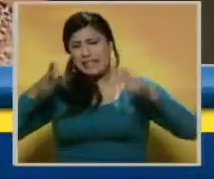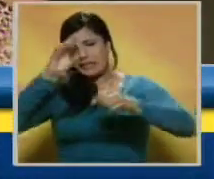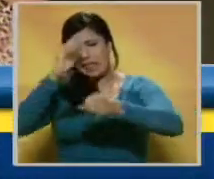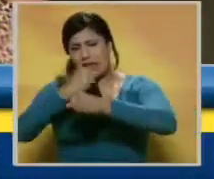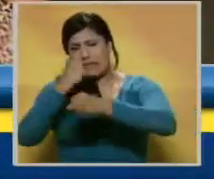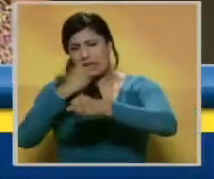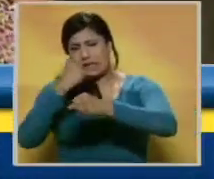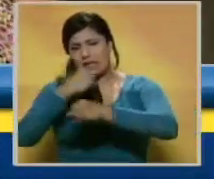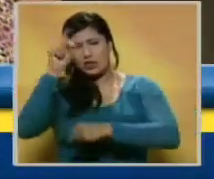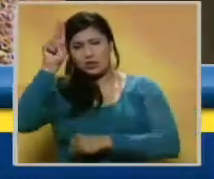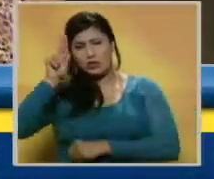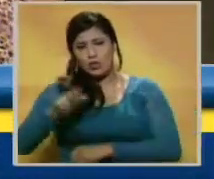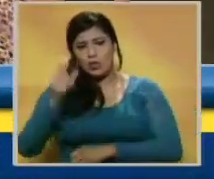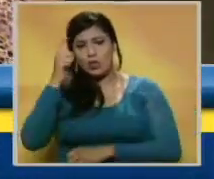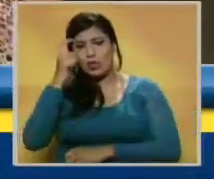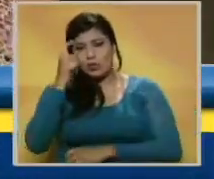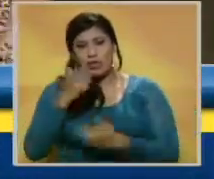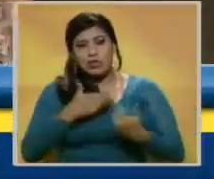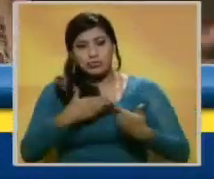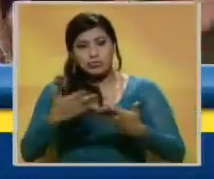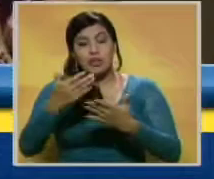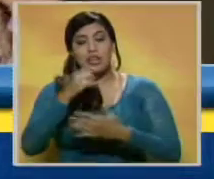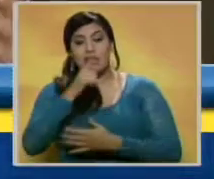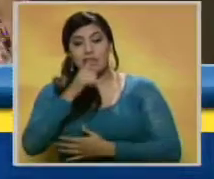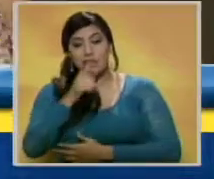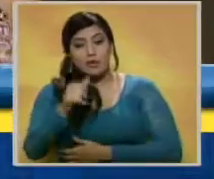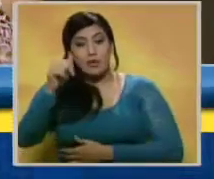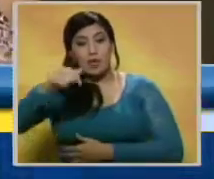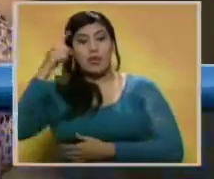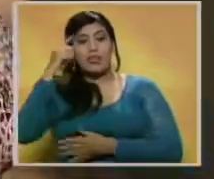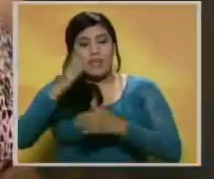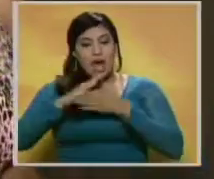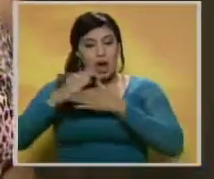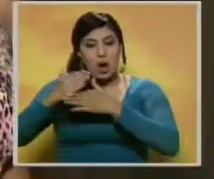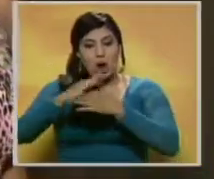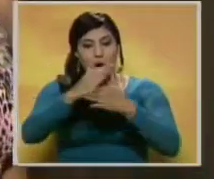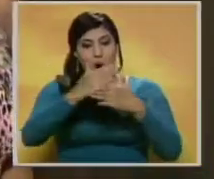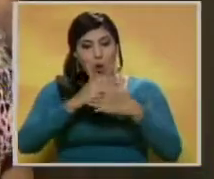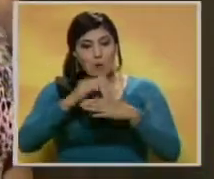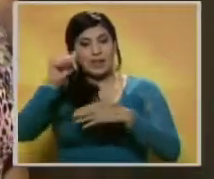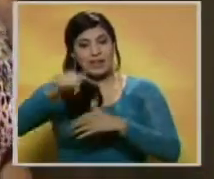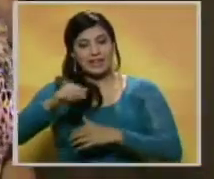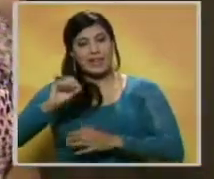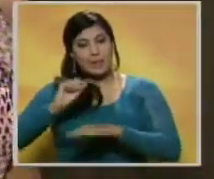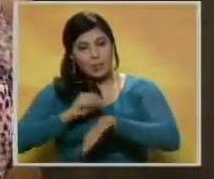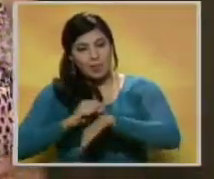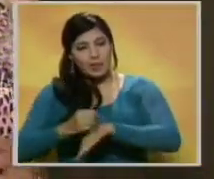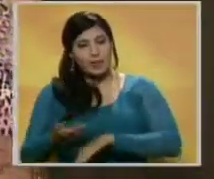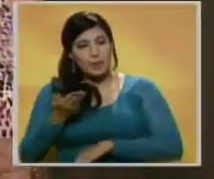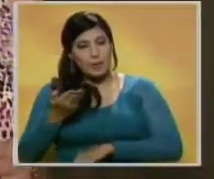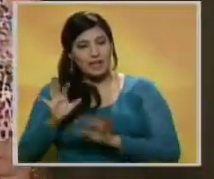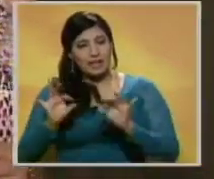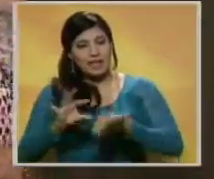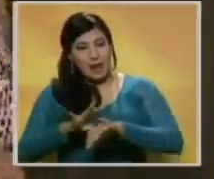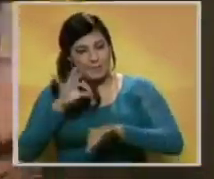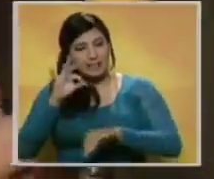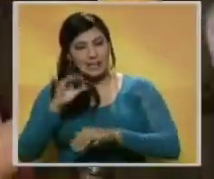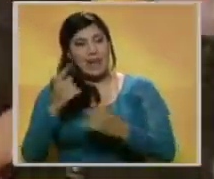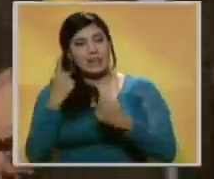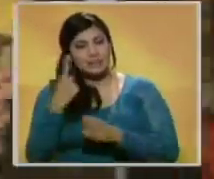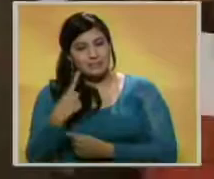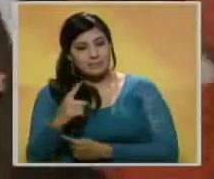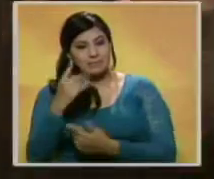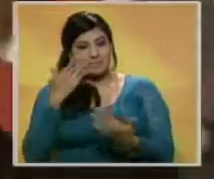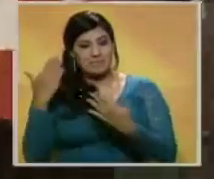día a día para mantenerlos a ustedes bien informados y que el día de hoy estamos compartiendo justamente en este momento tan especial. ¡Feliz día,